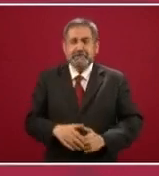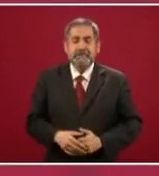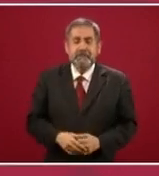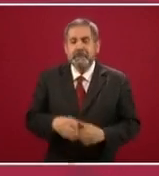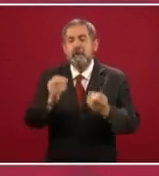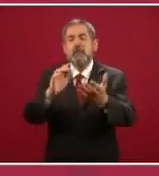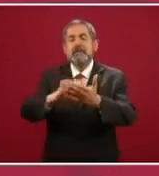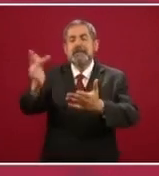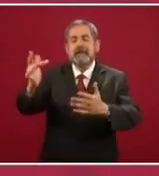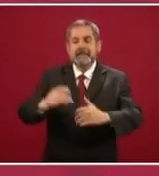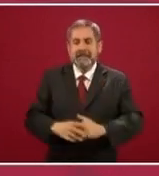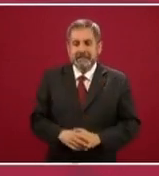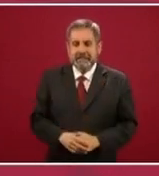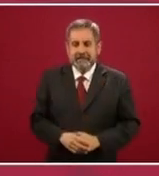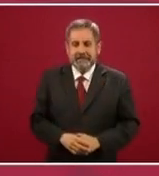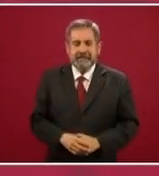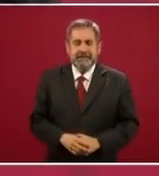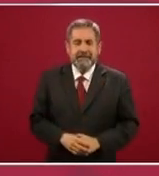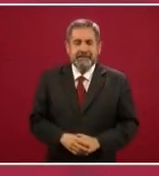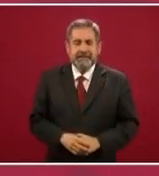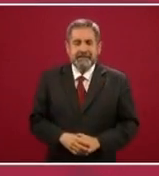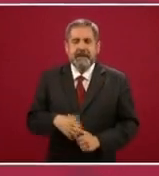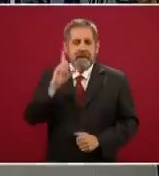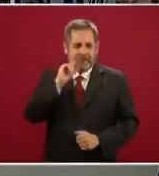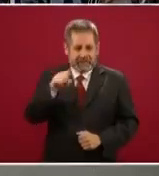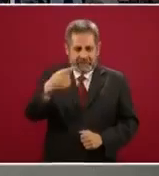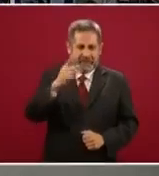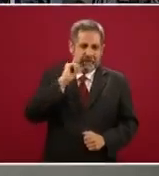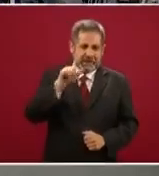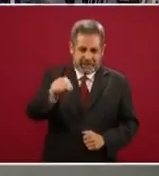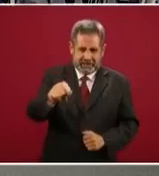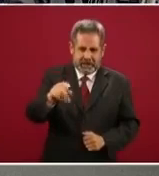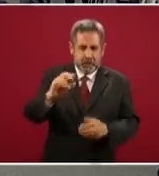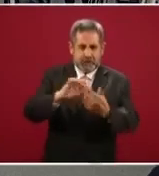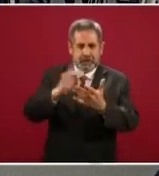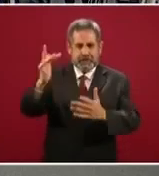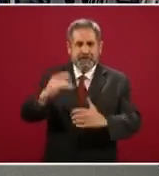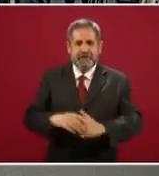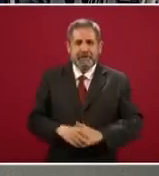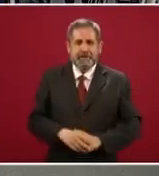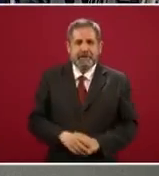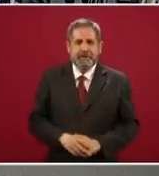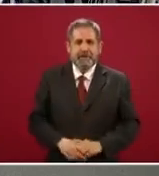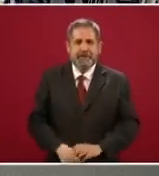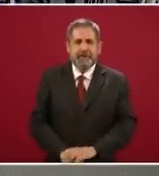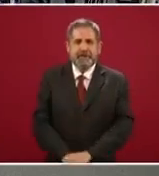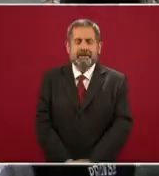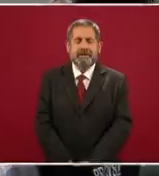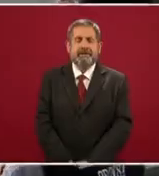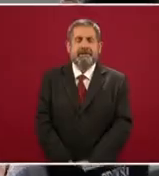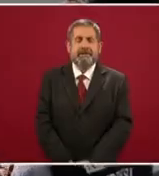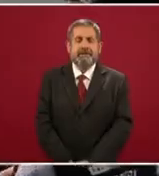Bueno, muchas gracias. Mañana. Muchas gracias.